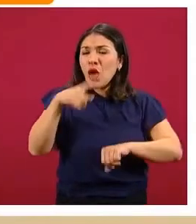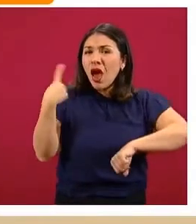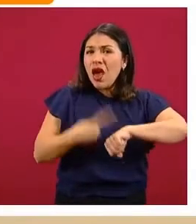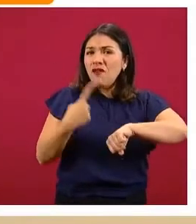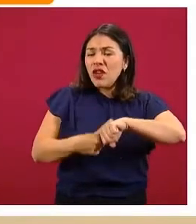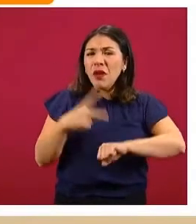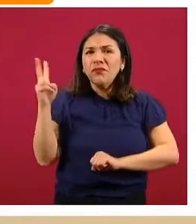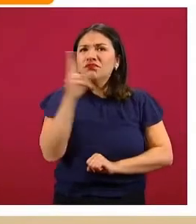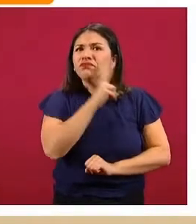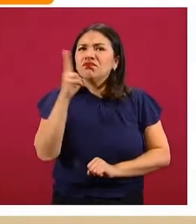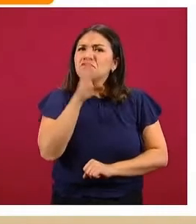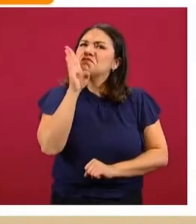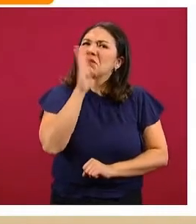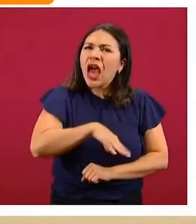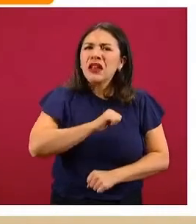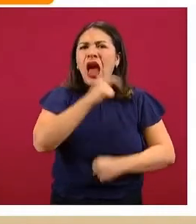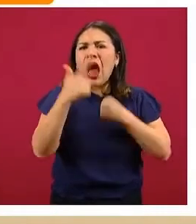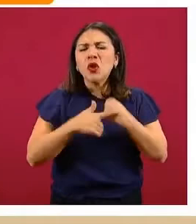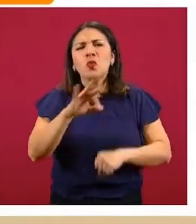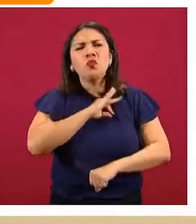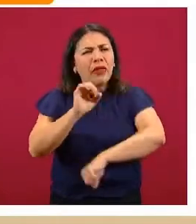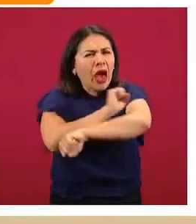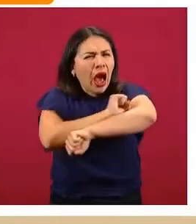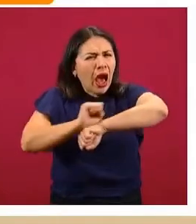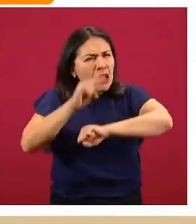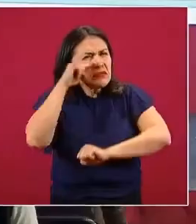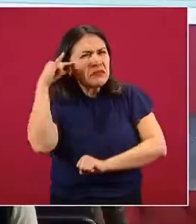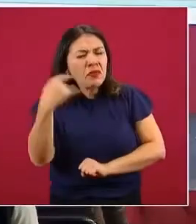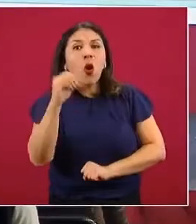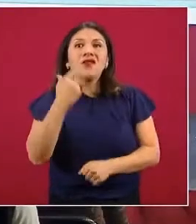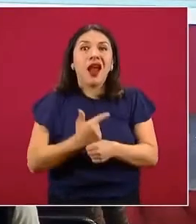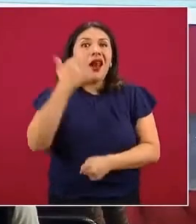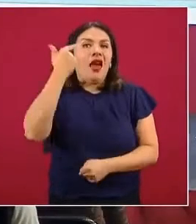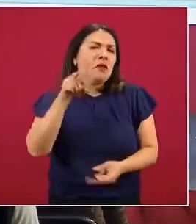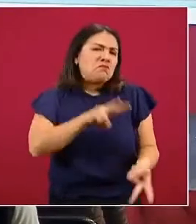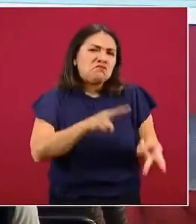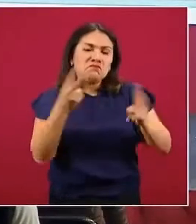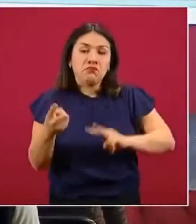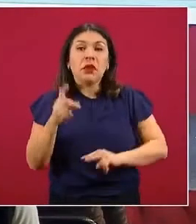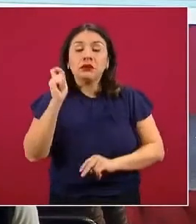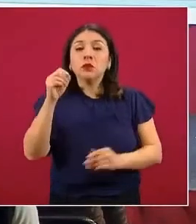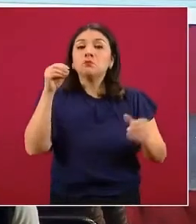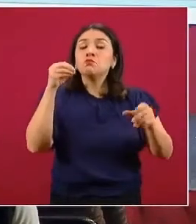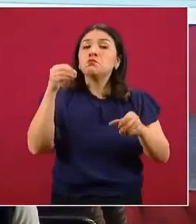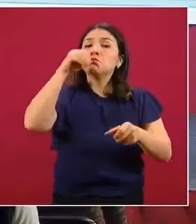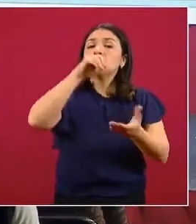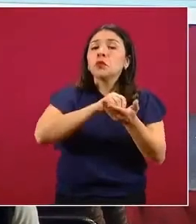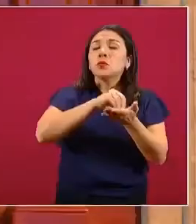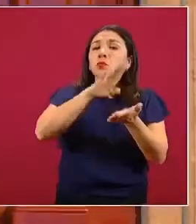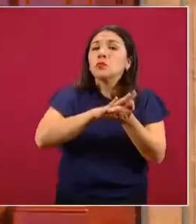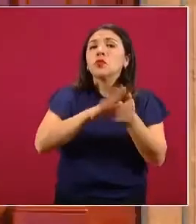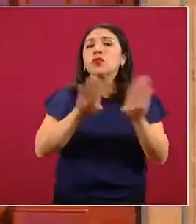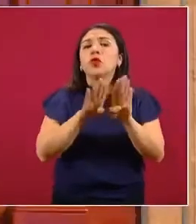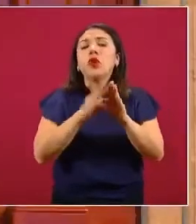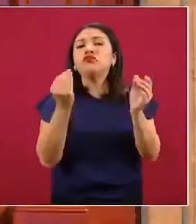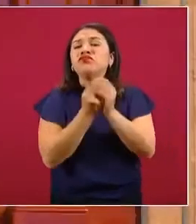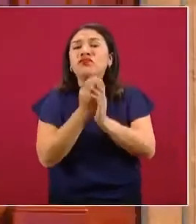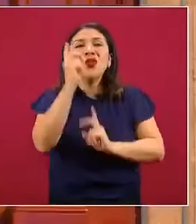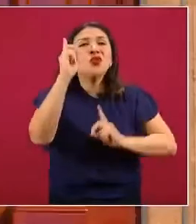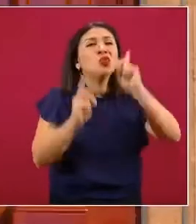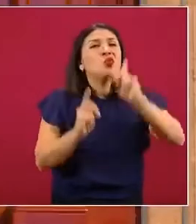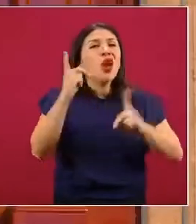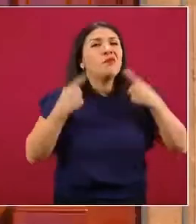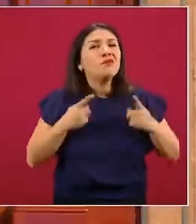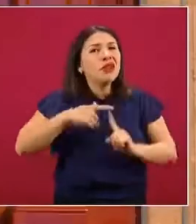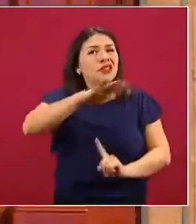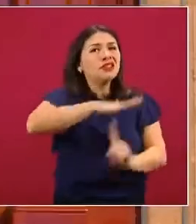enfermedad respiratoria. Puede haber sido leve, puede haber sido grave, pero entonces fueron clasificados como casos sospechosos